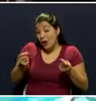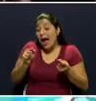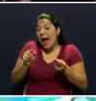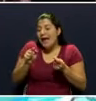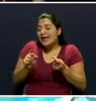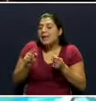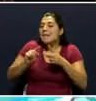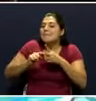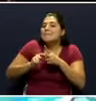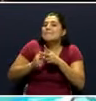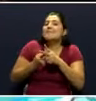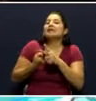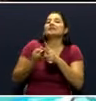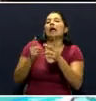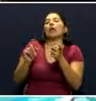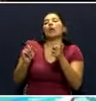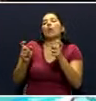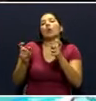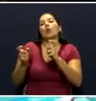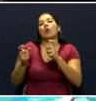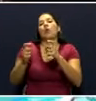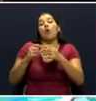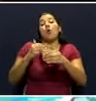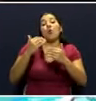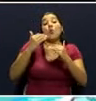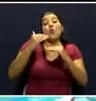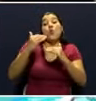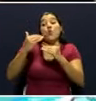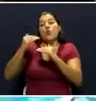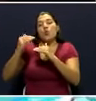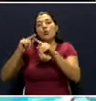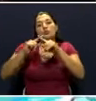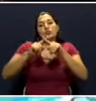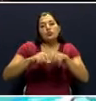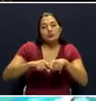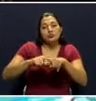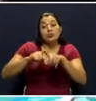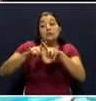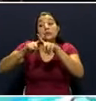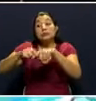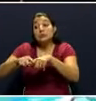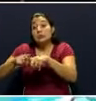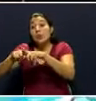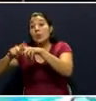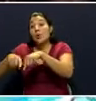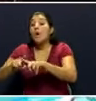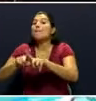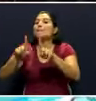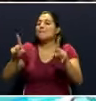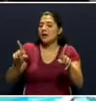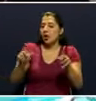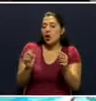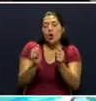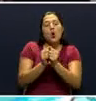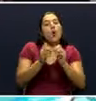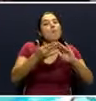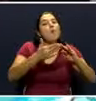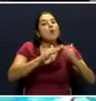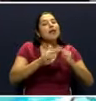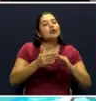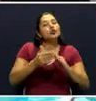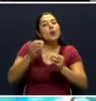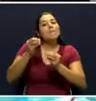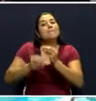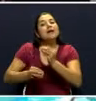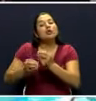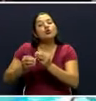en la población menos vulnerable. En la población que es más vulnerable, nosotros no podemos aflojar las medidas porque recordemos